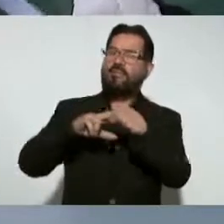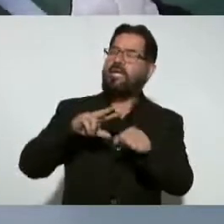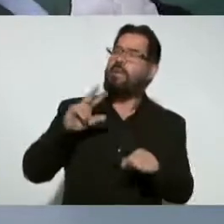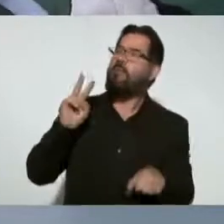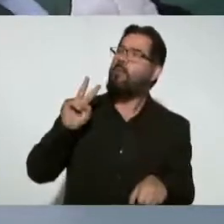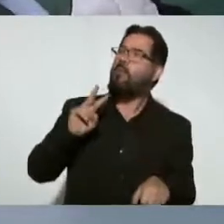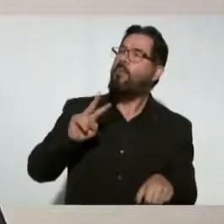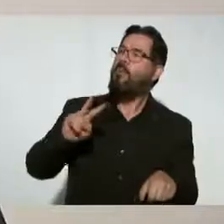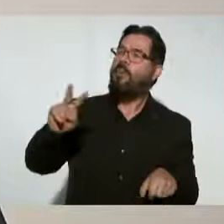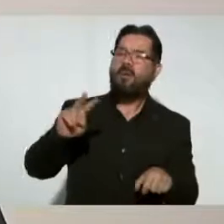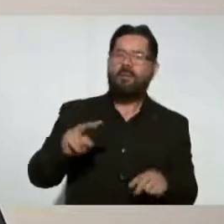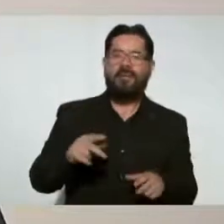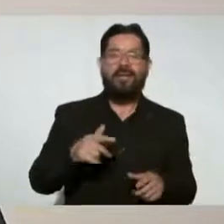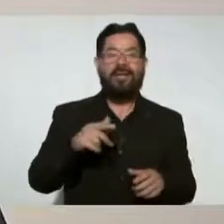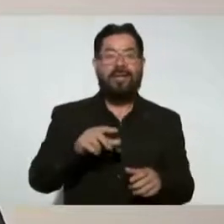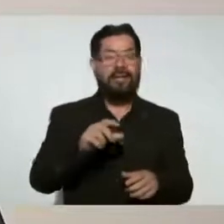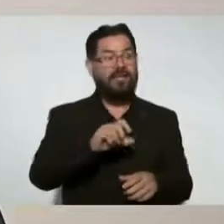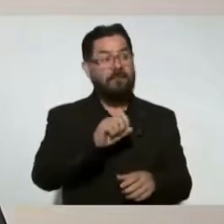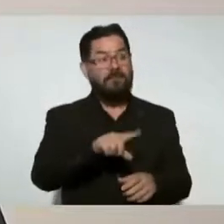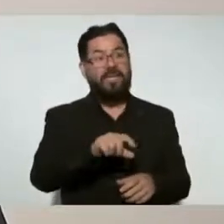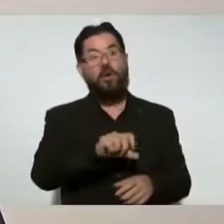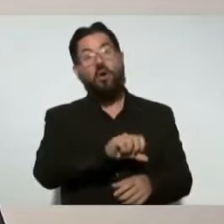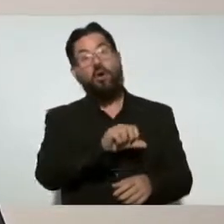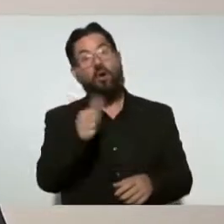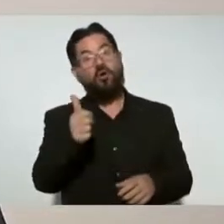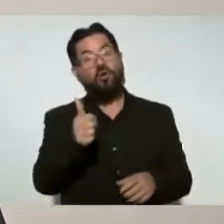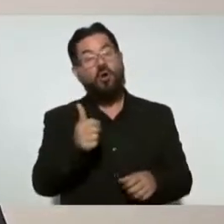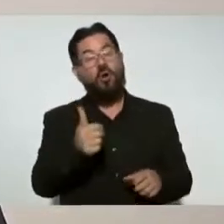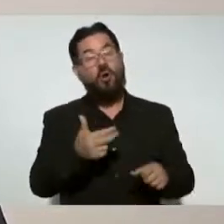sustituye al que se encargó desde el